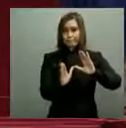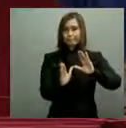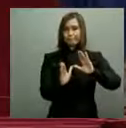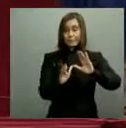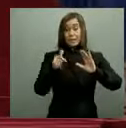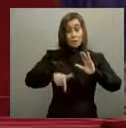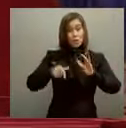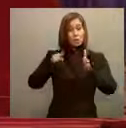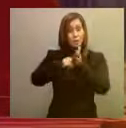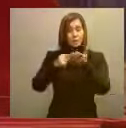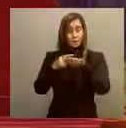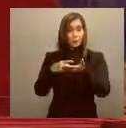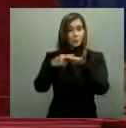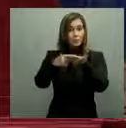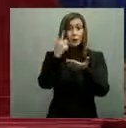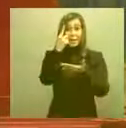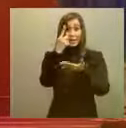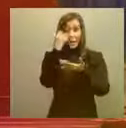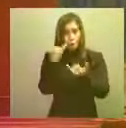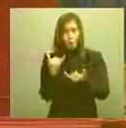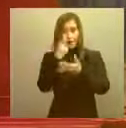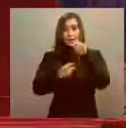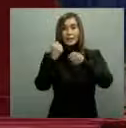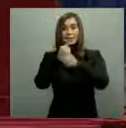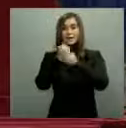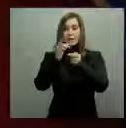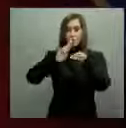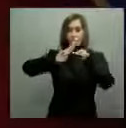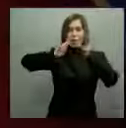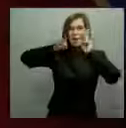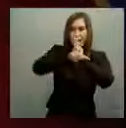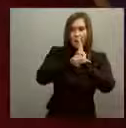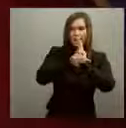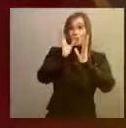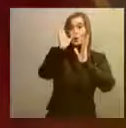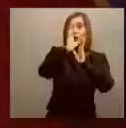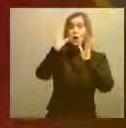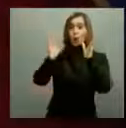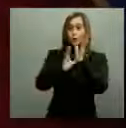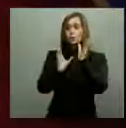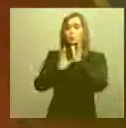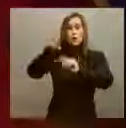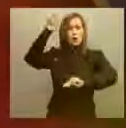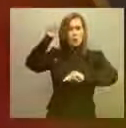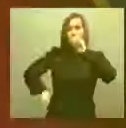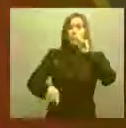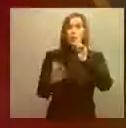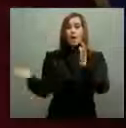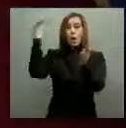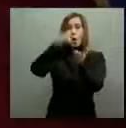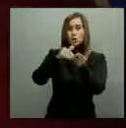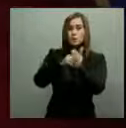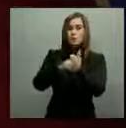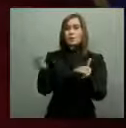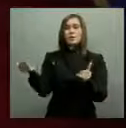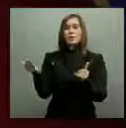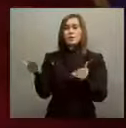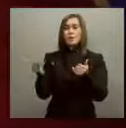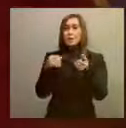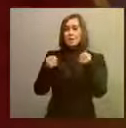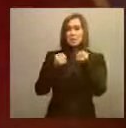a proponer este mismo año una reforma a la Constitución que haga imposible se pueda volver a la situación anterior de